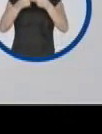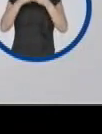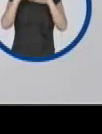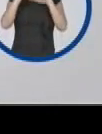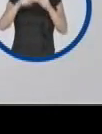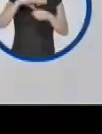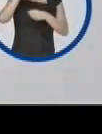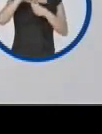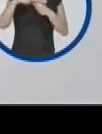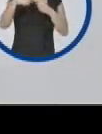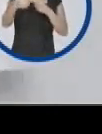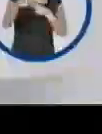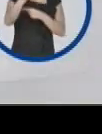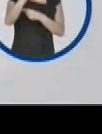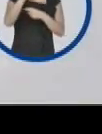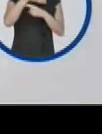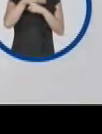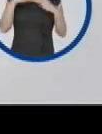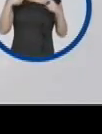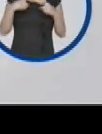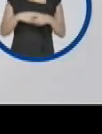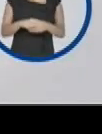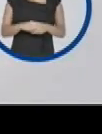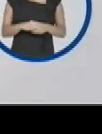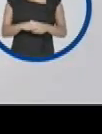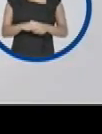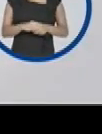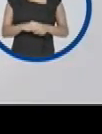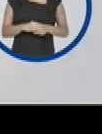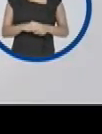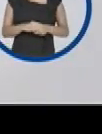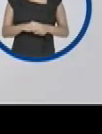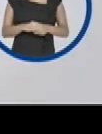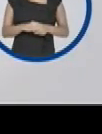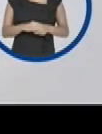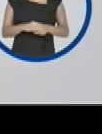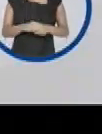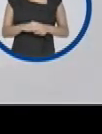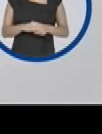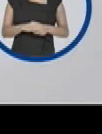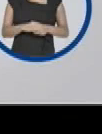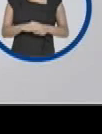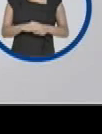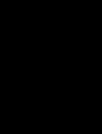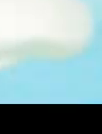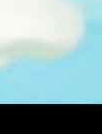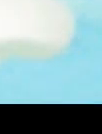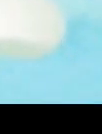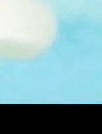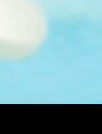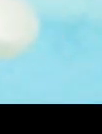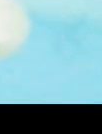Karina Ponce es tu voz, vota por ella este 24 de marzo y hazte escuchar.